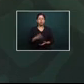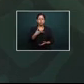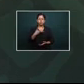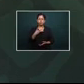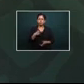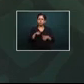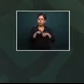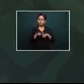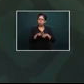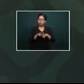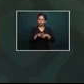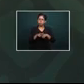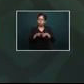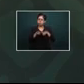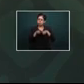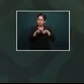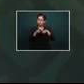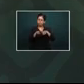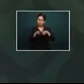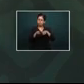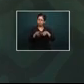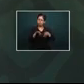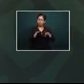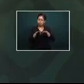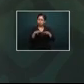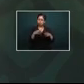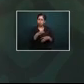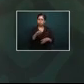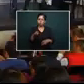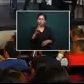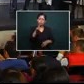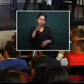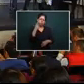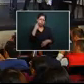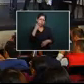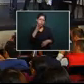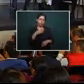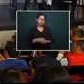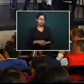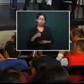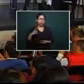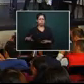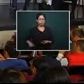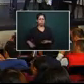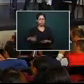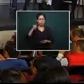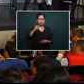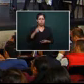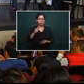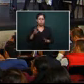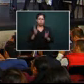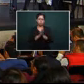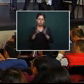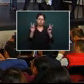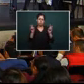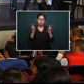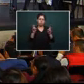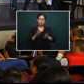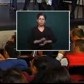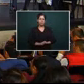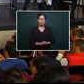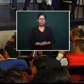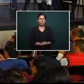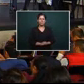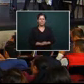tiene que haber dirección. Pero a ver, ¿qué nos puede decir el gobernador sobre este tema en particular?